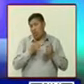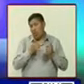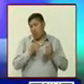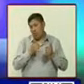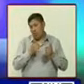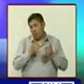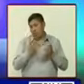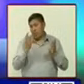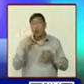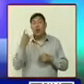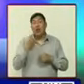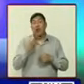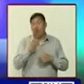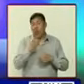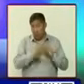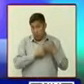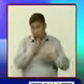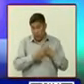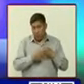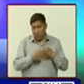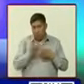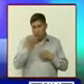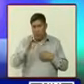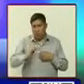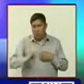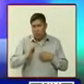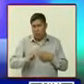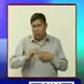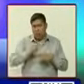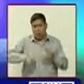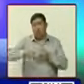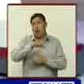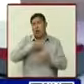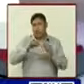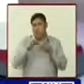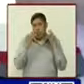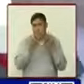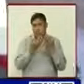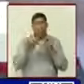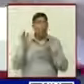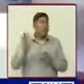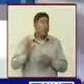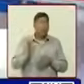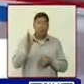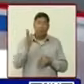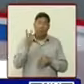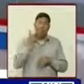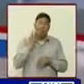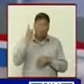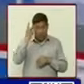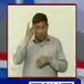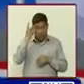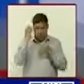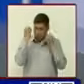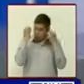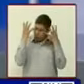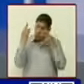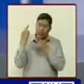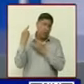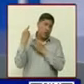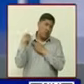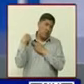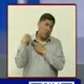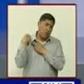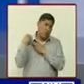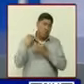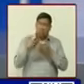estas cosas. Y siempre las víctimas son víctimas de gente de su entorno familiar. Y menores de edad. Los padres tienen, por supuesto, mucha